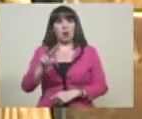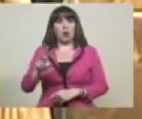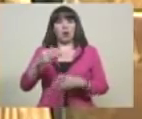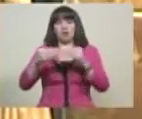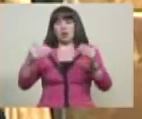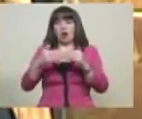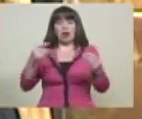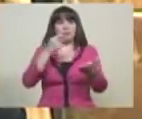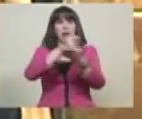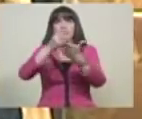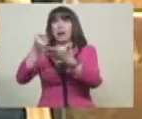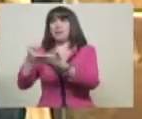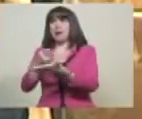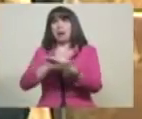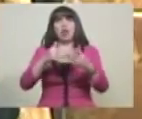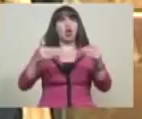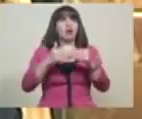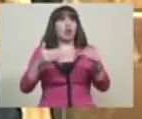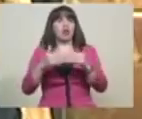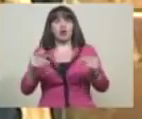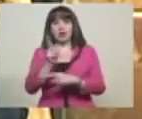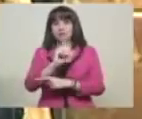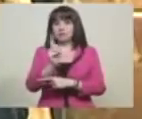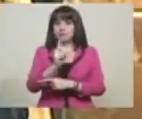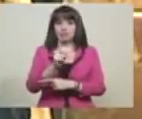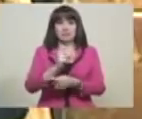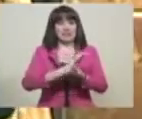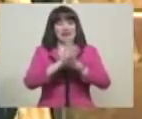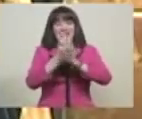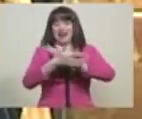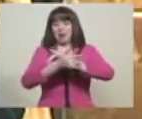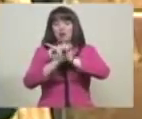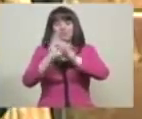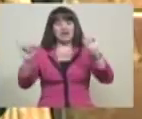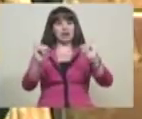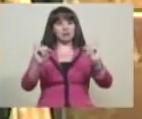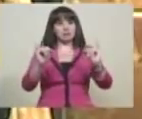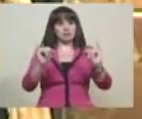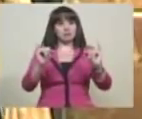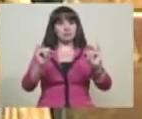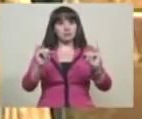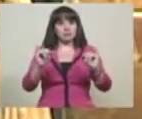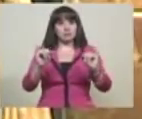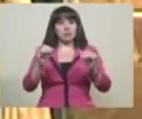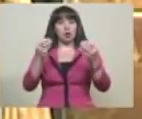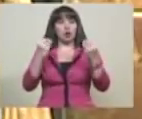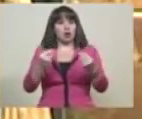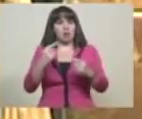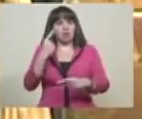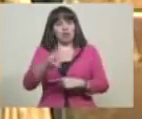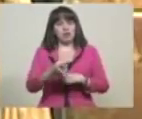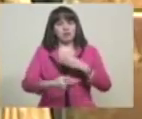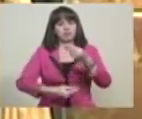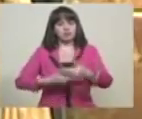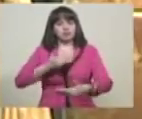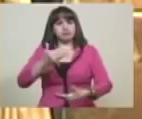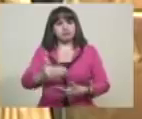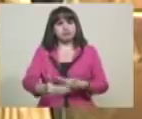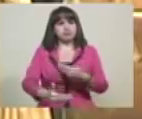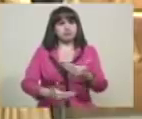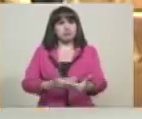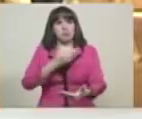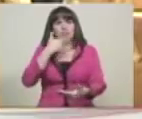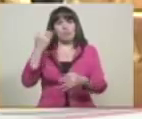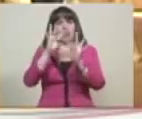dolarizar todos los precios, se agotó. Debe acabar, debe cesar. Y debemos pasar a